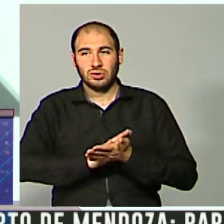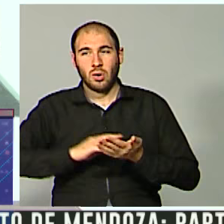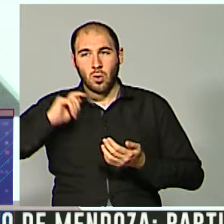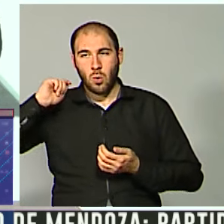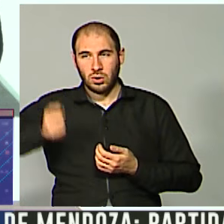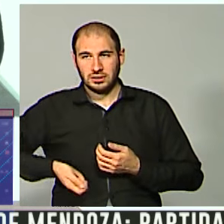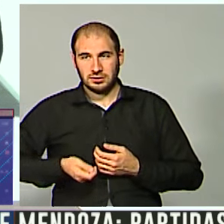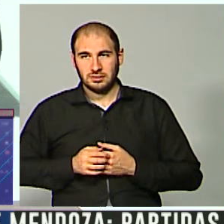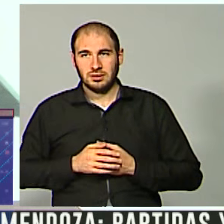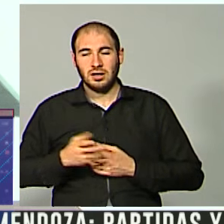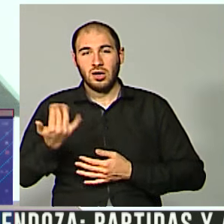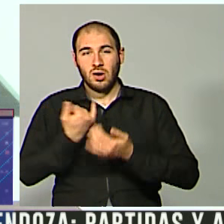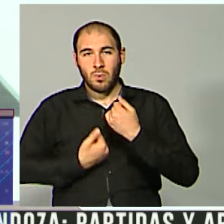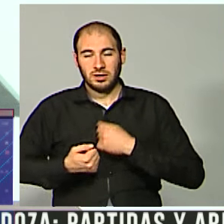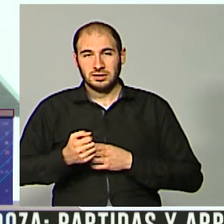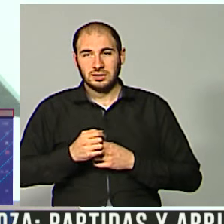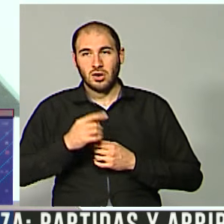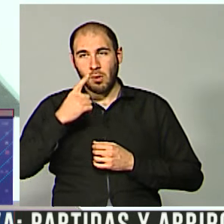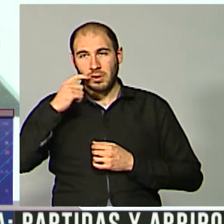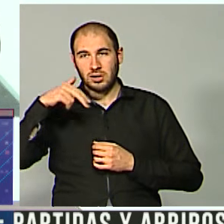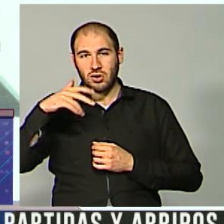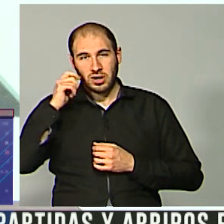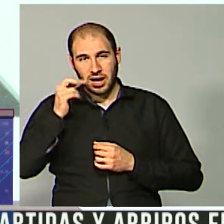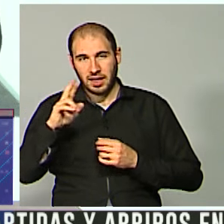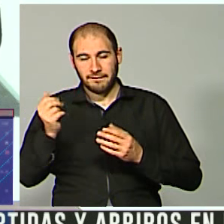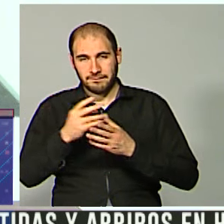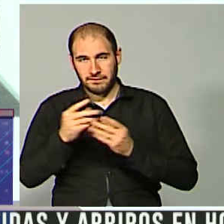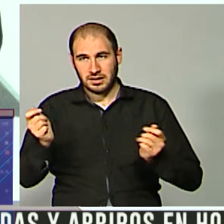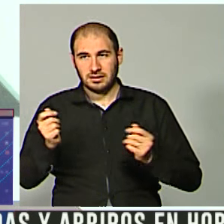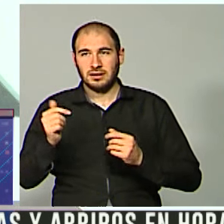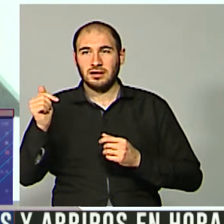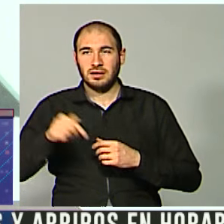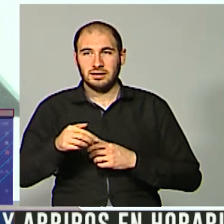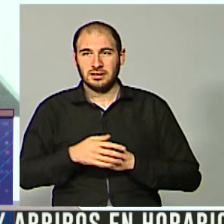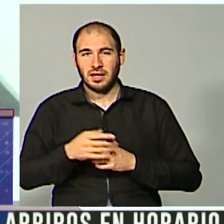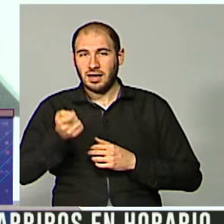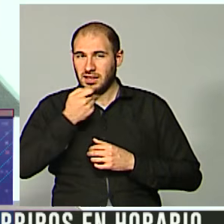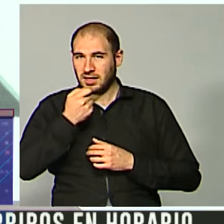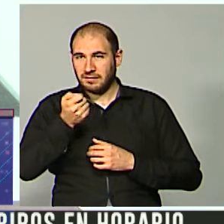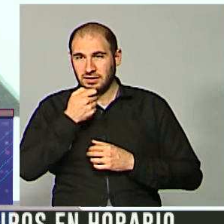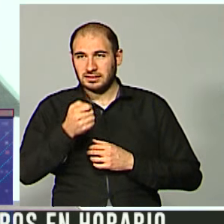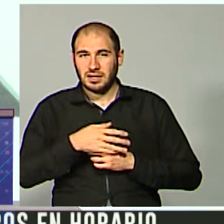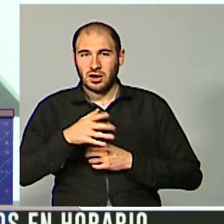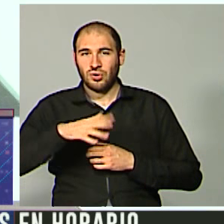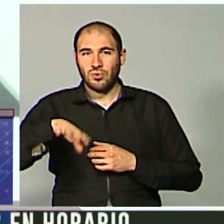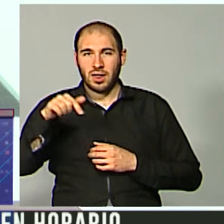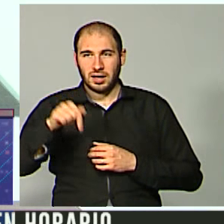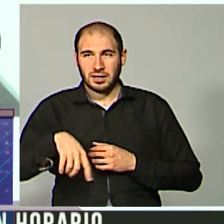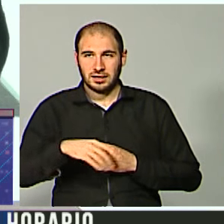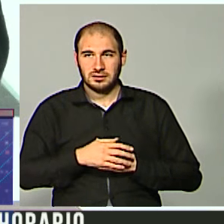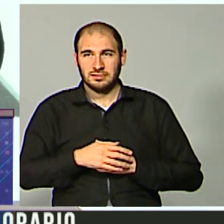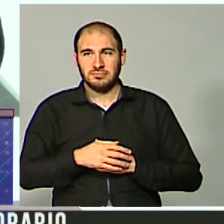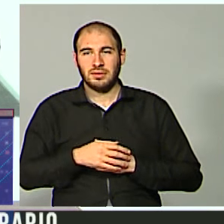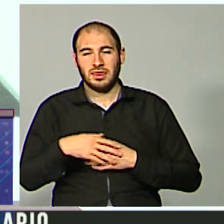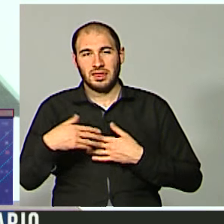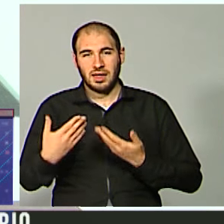juicios. Escuchen lo que dice Nogara para finalizar esta entrevista en este espacio que hemos tenido, que le hemos